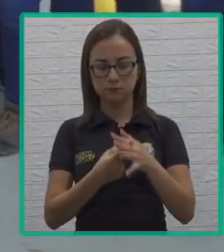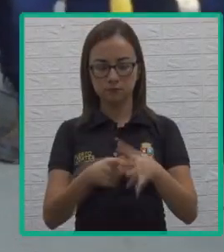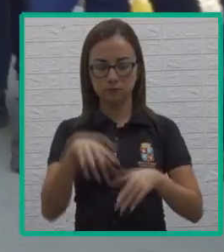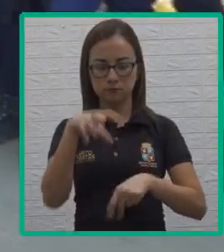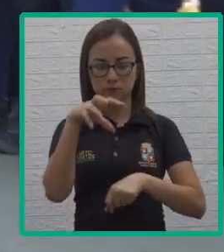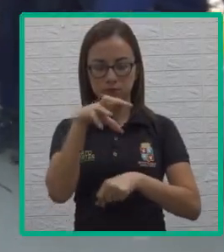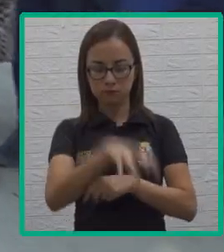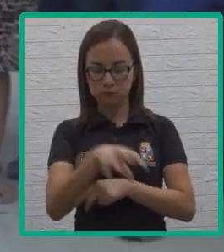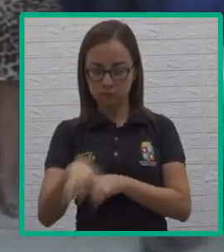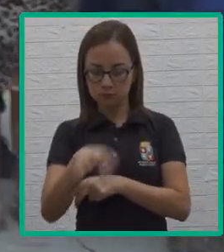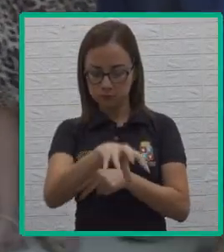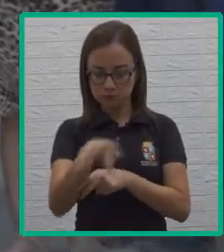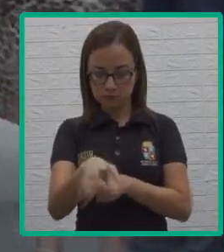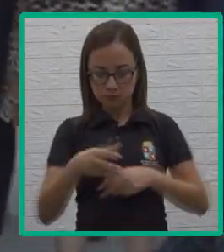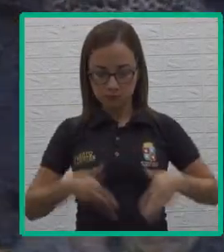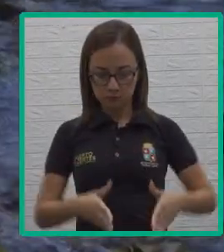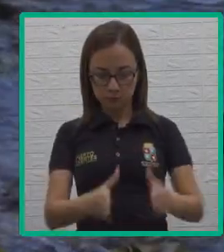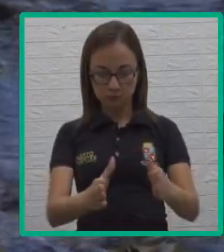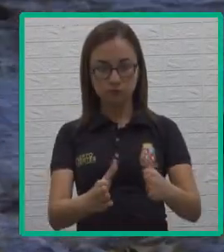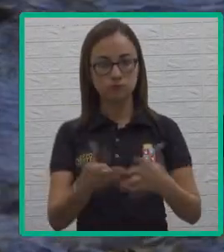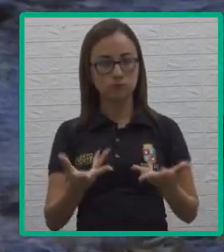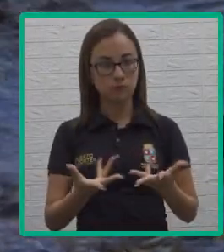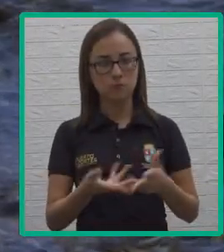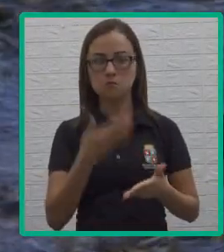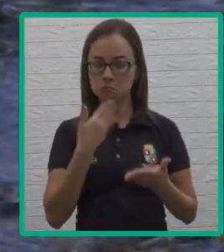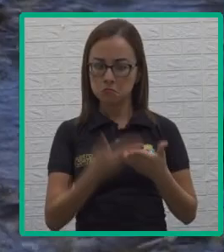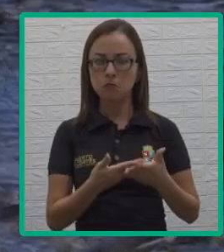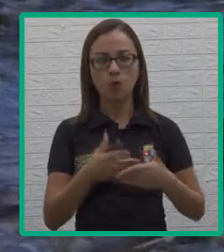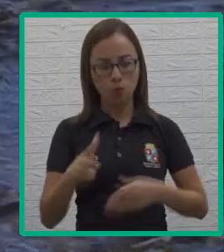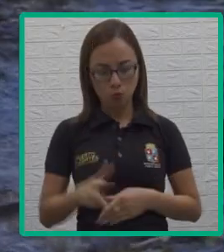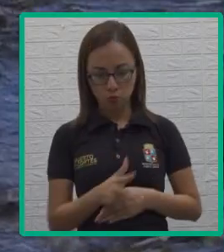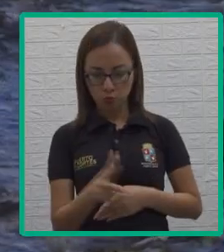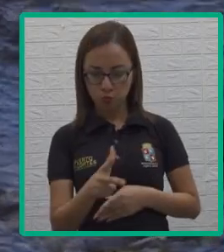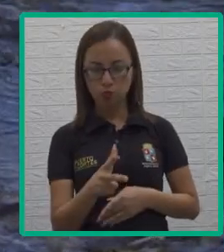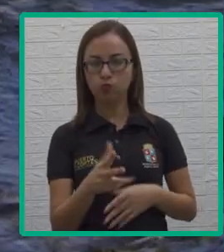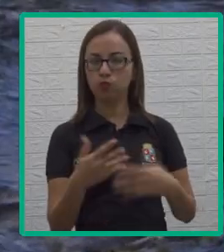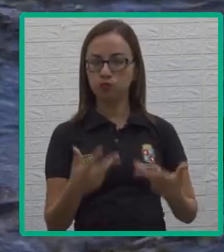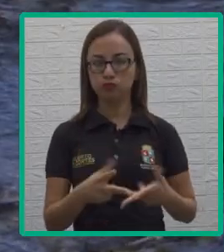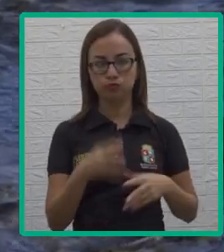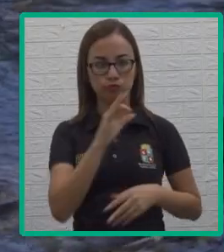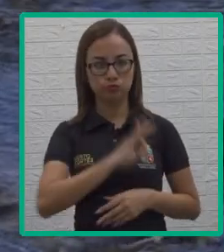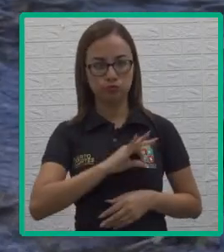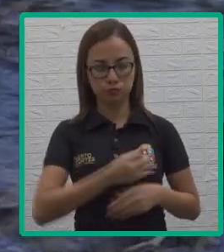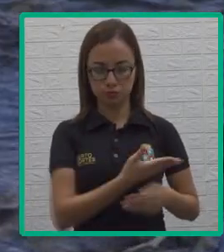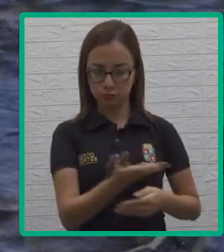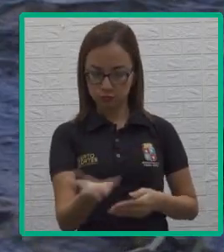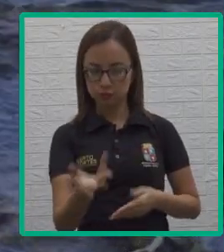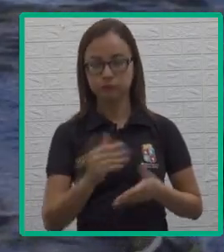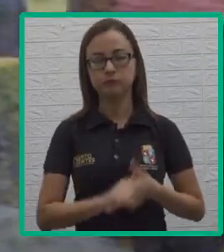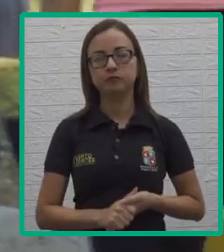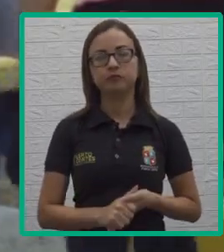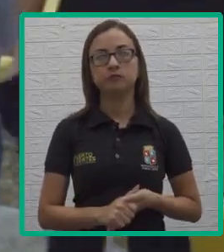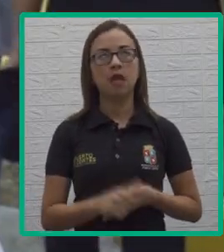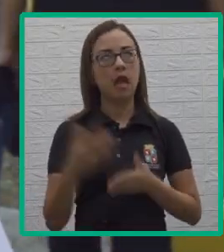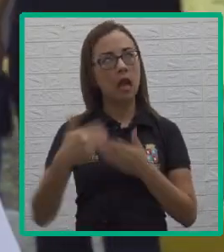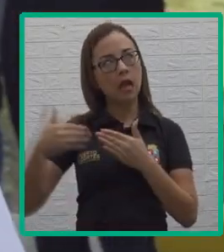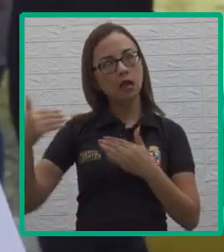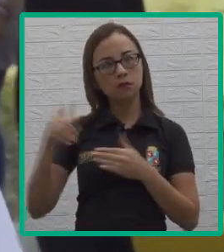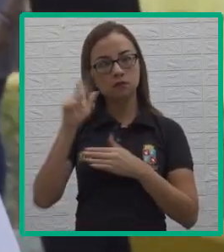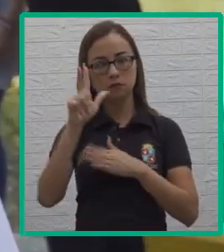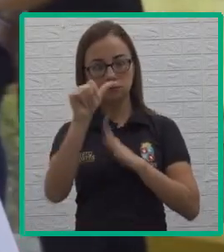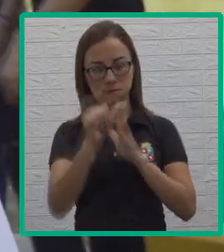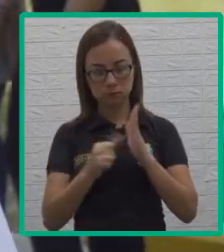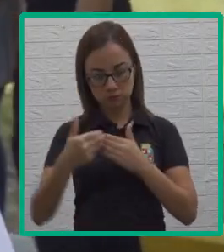Inauguramos un vado en Agua Caliente, que optimiza la circulación vial y peatonal en beneficio de los pobladores de esta comunidad. Hace